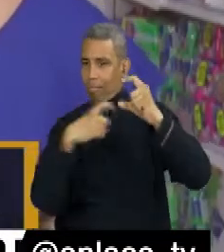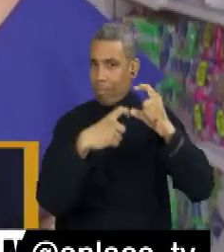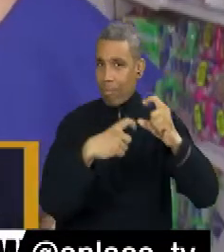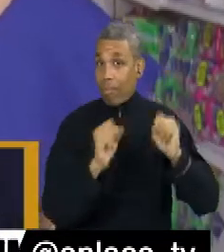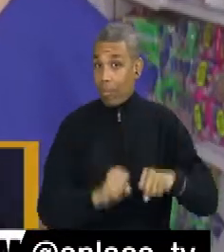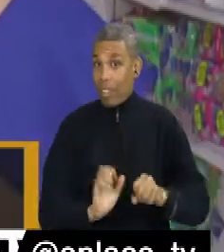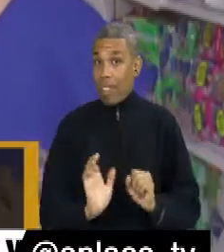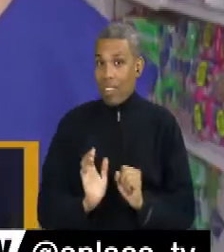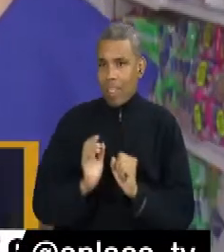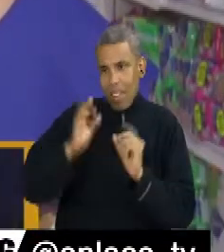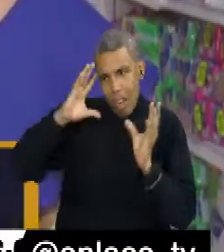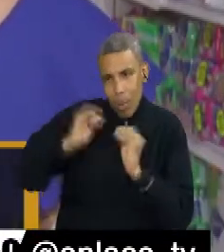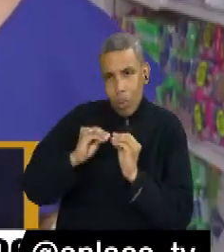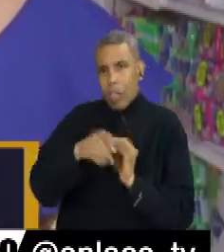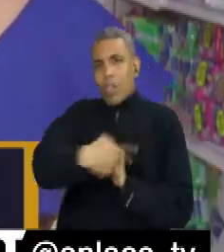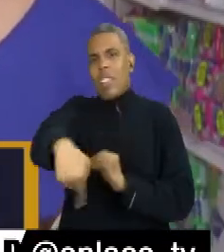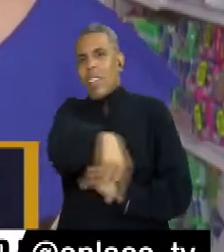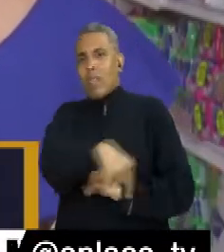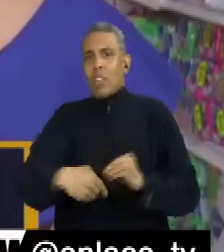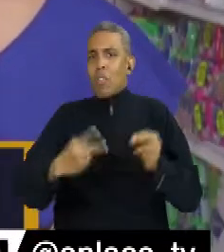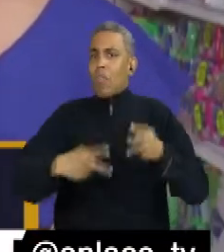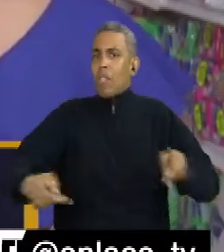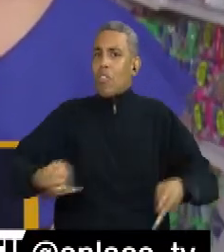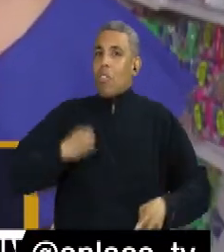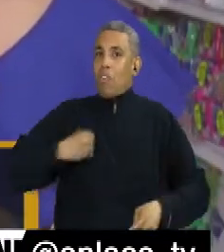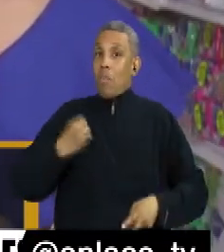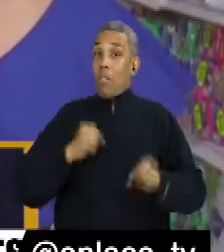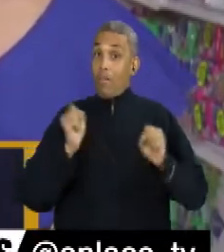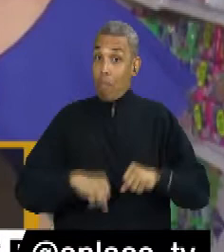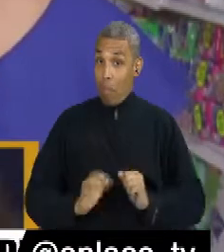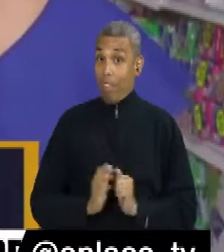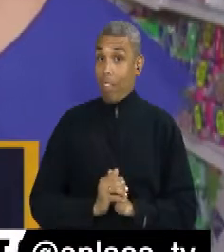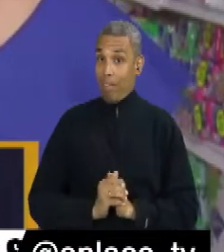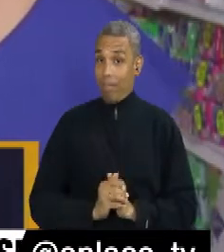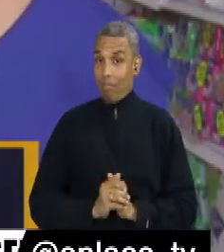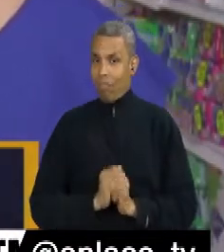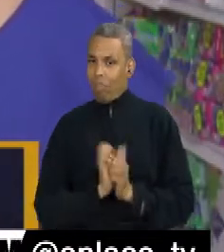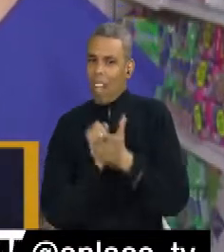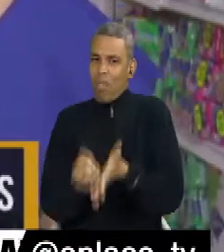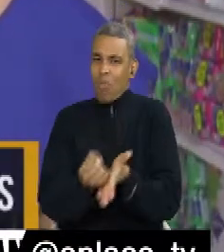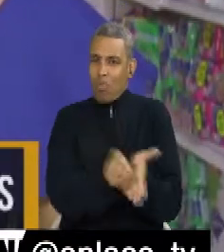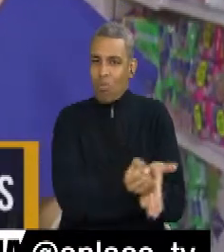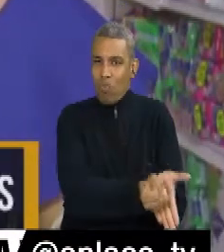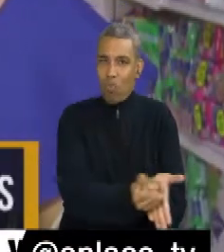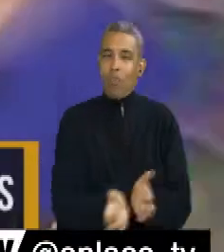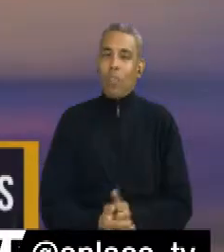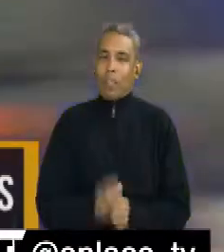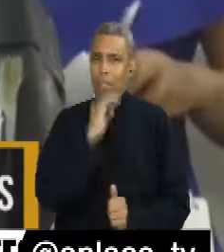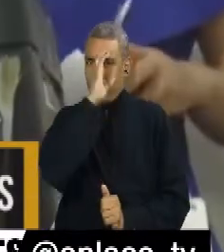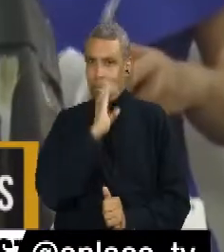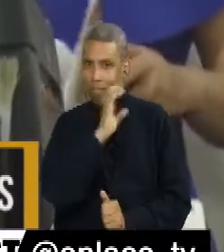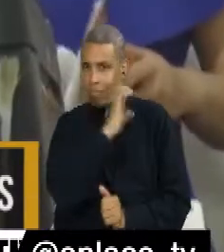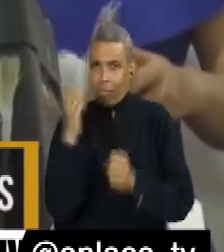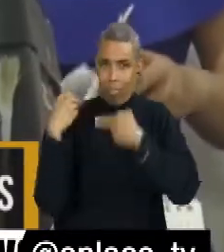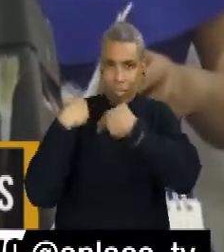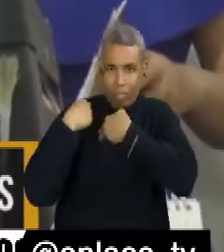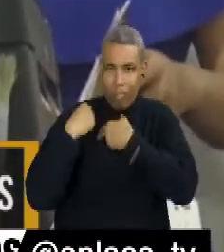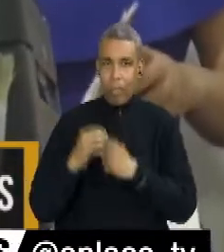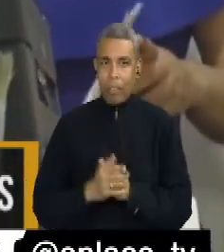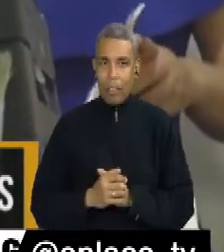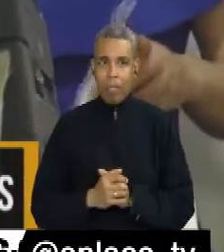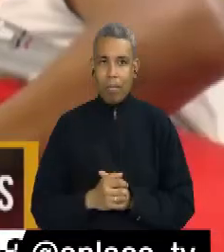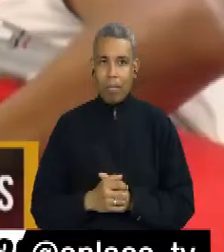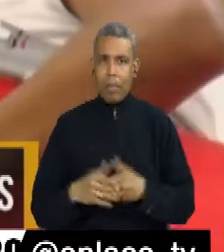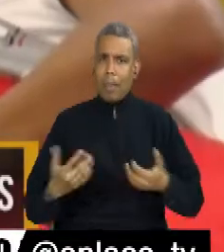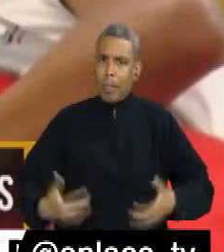nuestra ciudad que aprovechen este recurso y esta oportunidad bonita que tiene la Caja de Compensación Familiar Cafaba. Sin duda la oportunidad no es solo